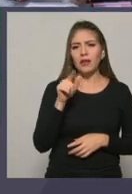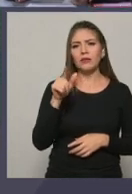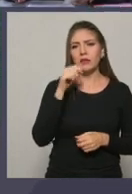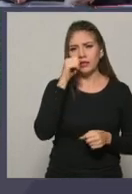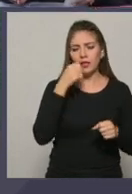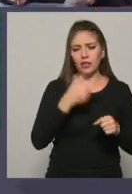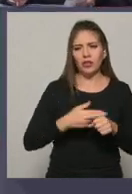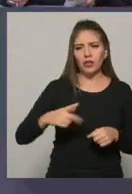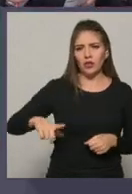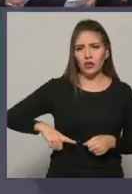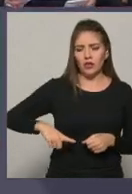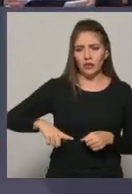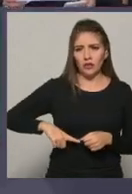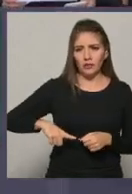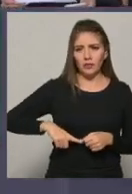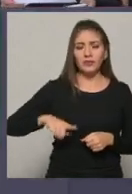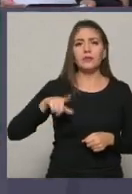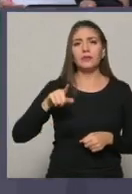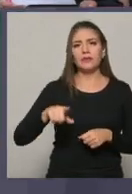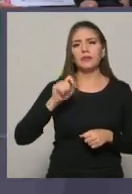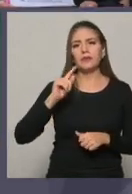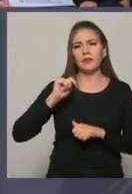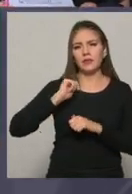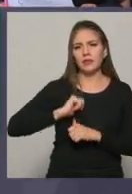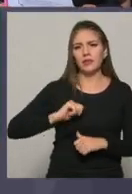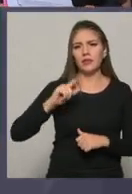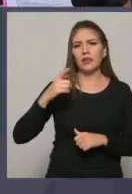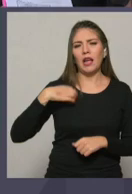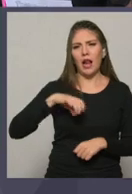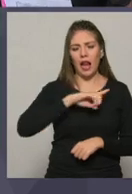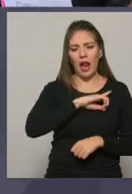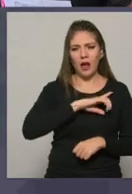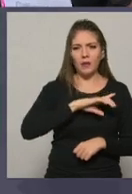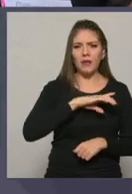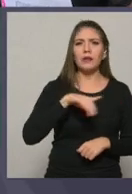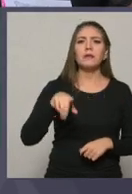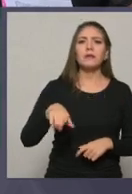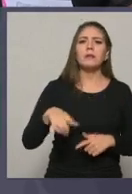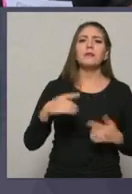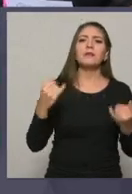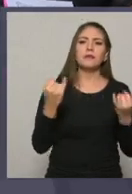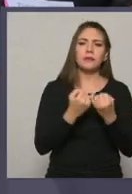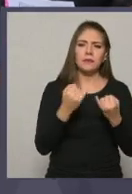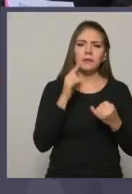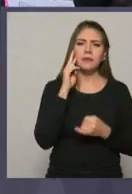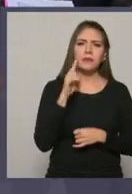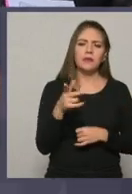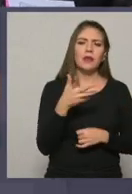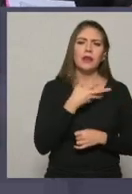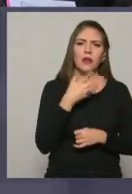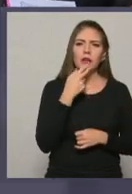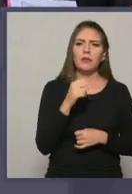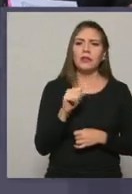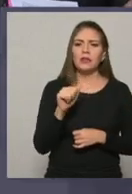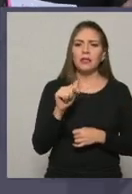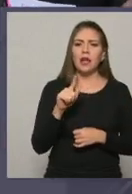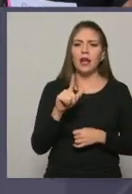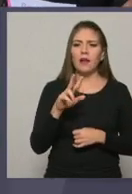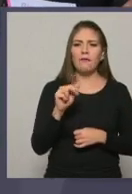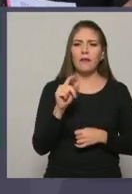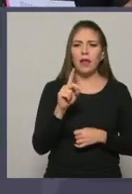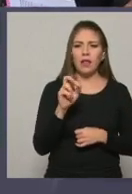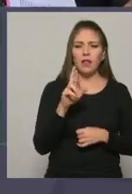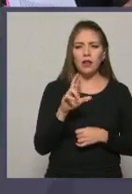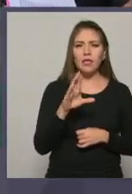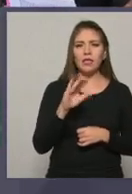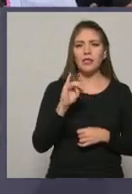del Gobierno de la Ciudad de México, a cargo de la doctora Claudia Sheinbaum Pardo. En la pantalla también se ve a Salvador Guerrero Chiprés,